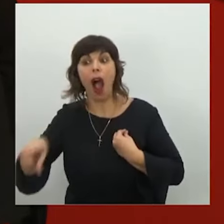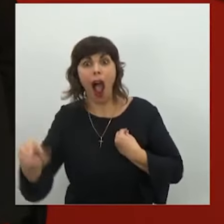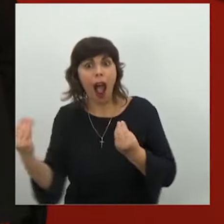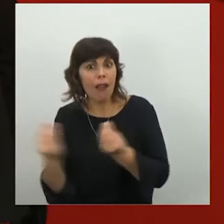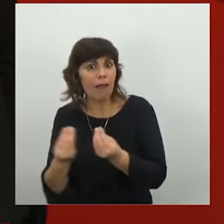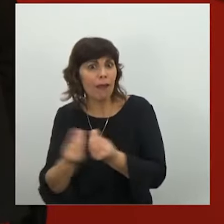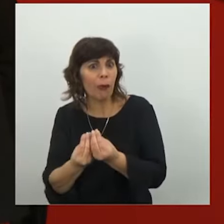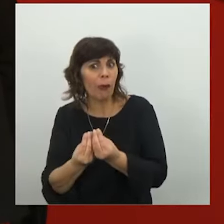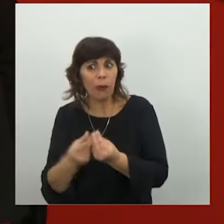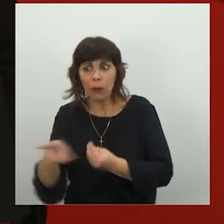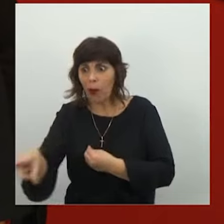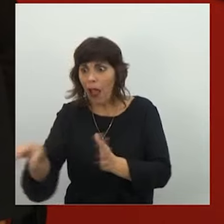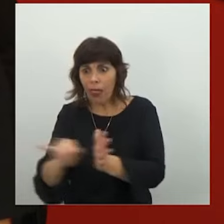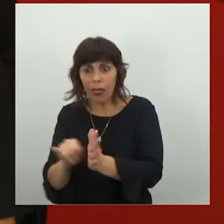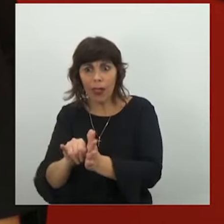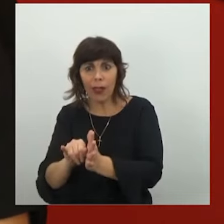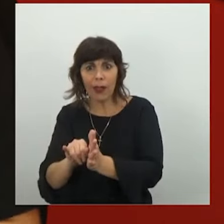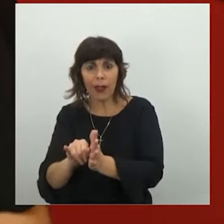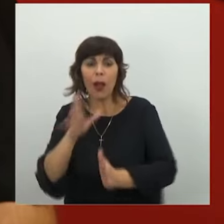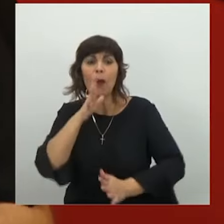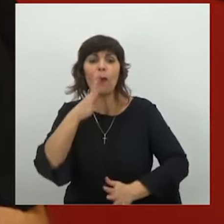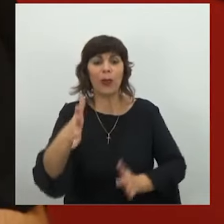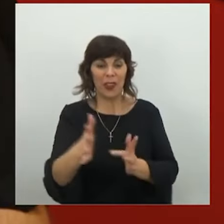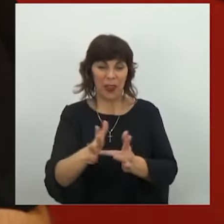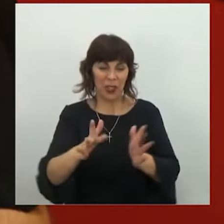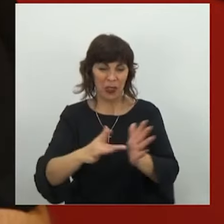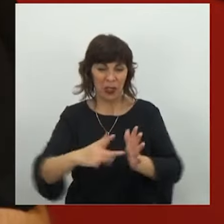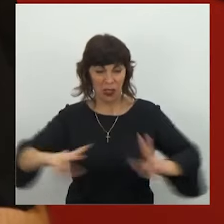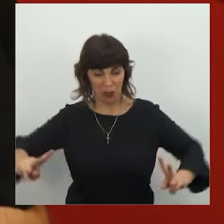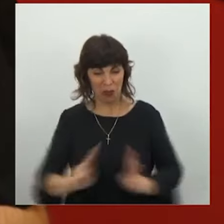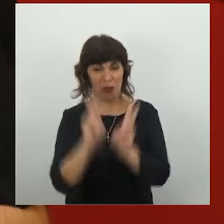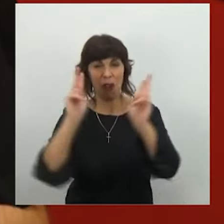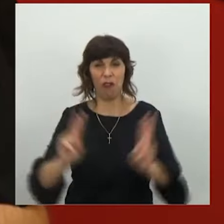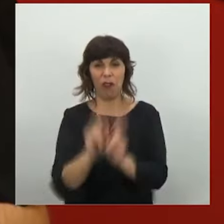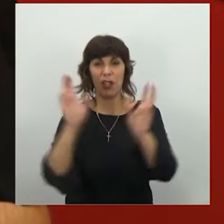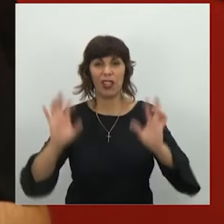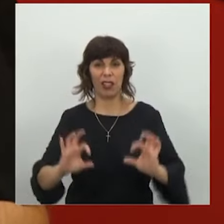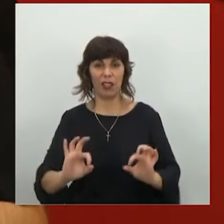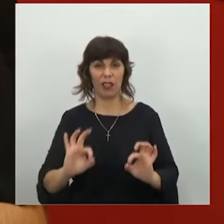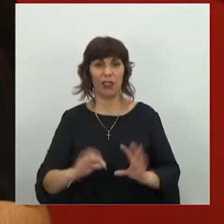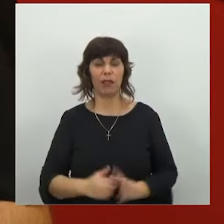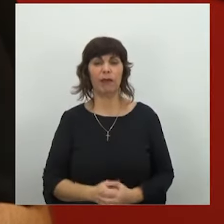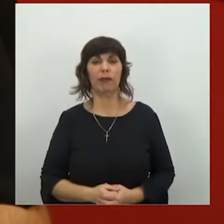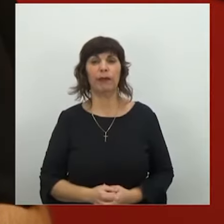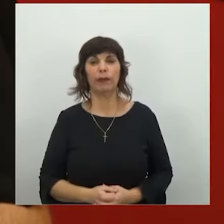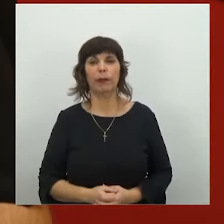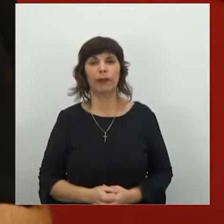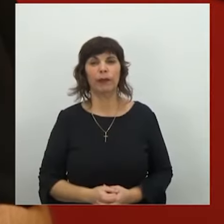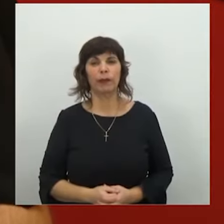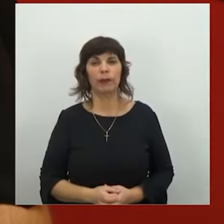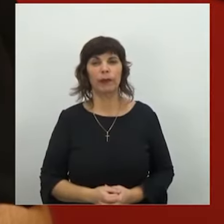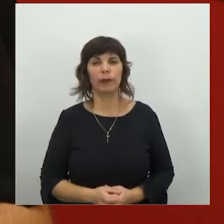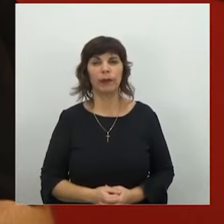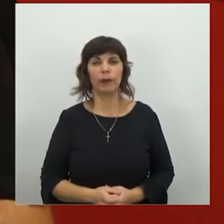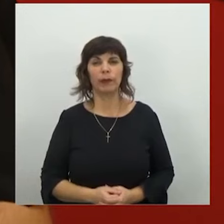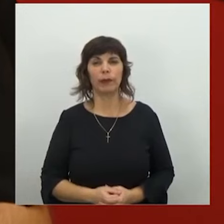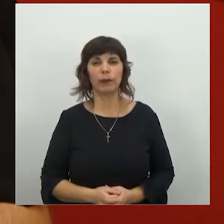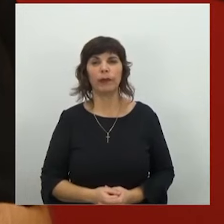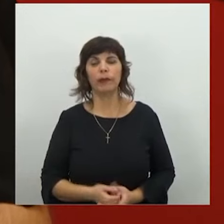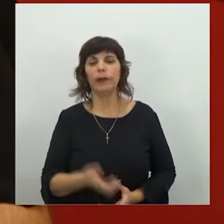la fuente. Jesucristo es la fuente. ¿Sabes, querido oyente? Cuando